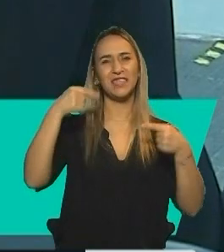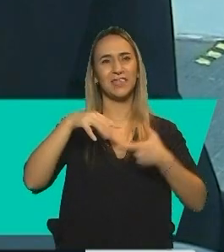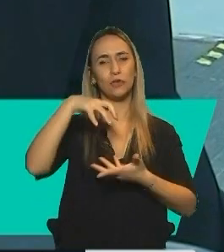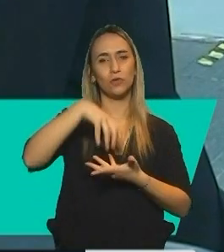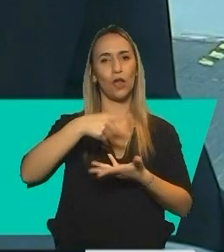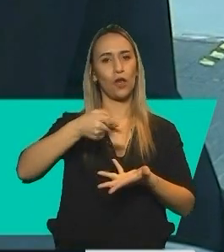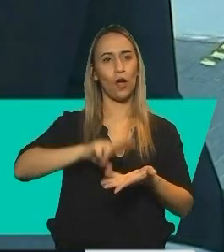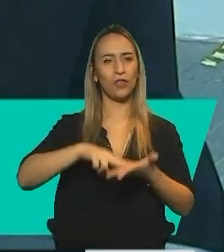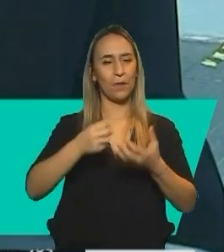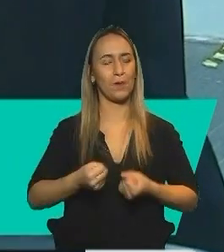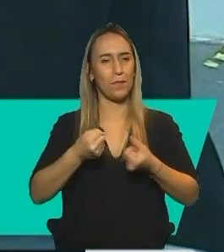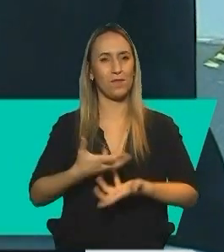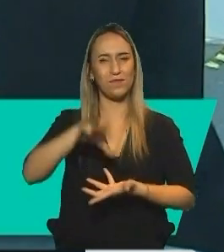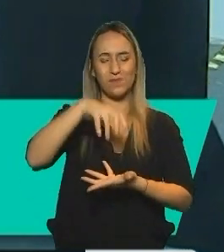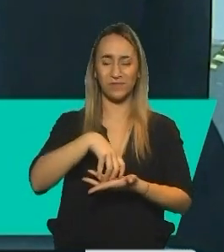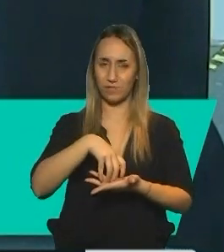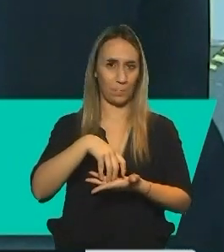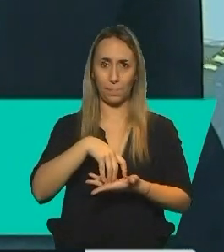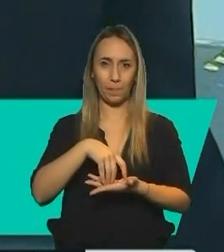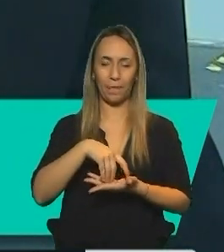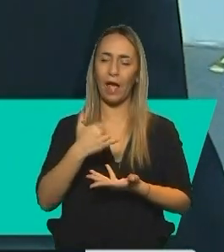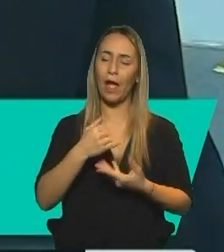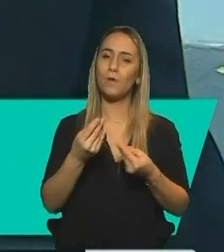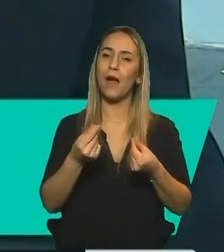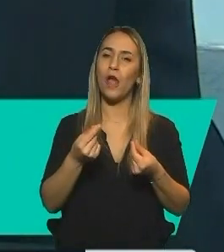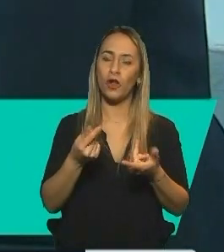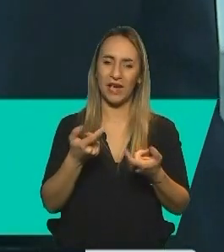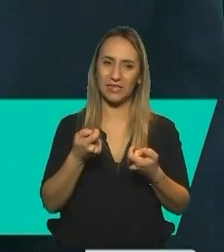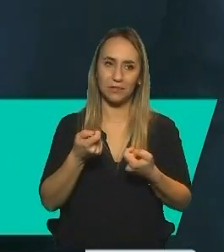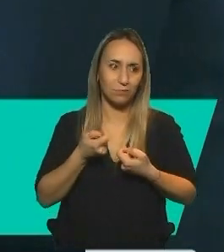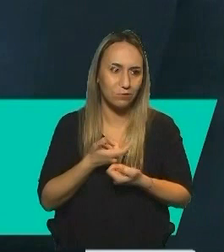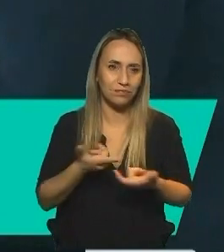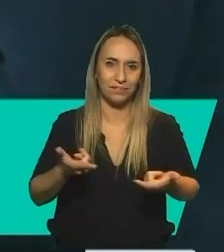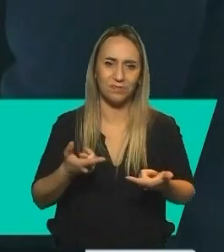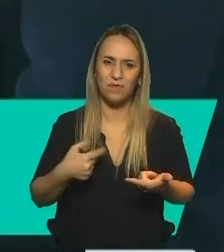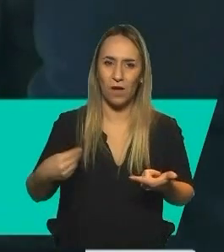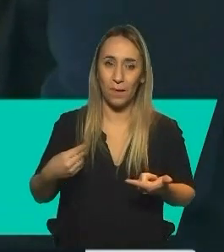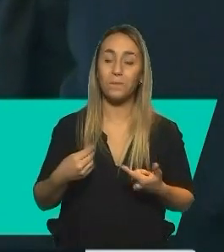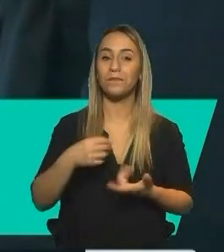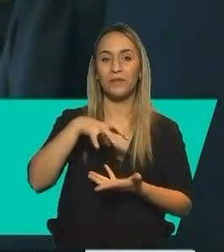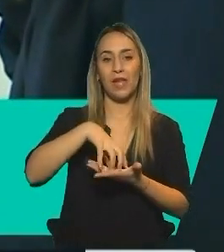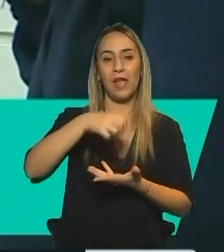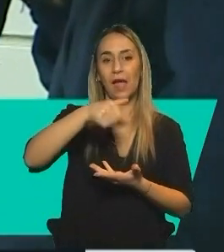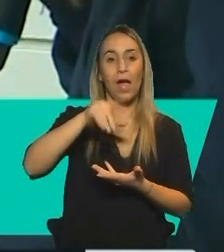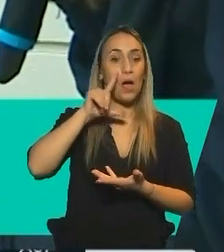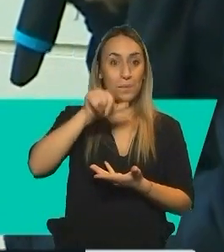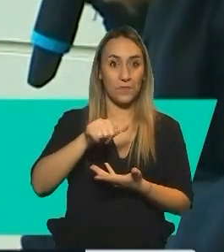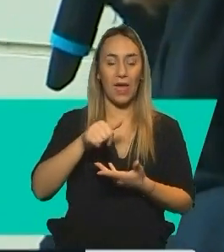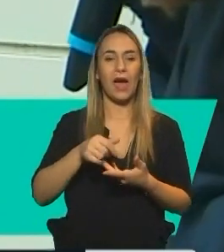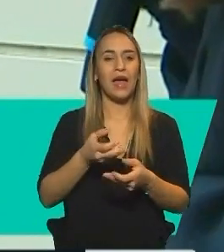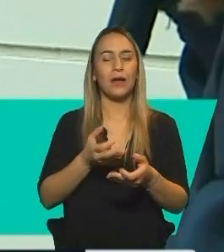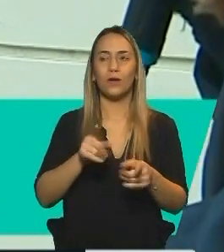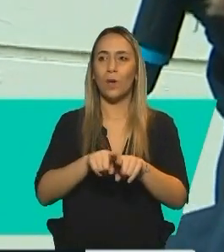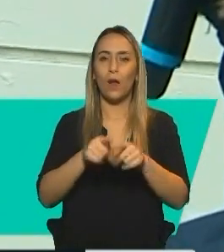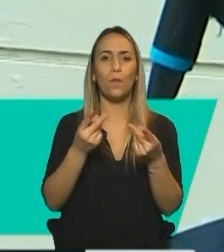a ponerse de pie. ¿Qué valores pensás que transmite AMIA? La AMIA transmite valores, ante